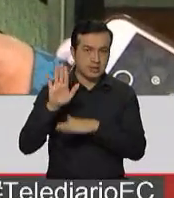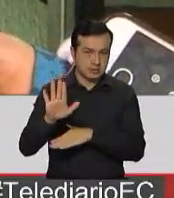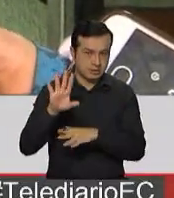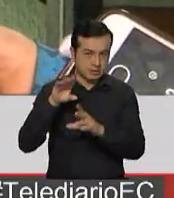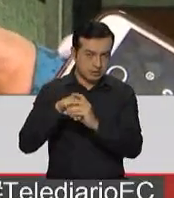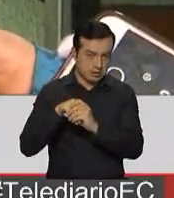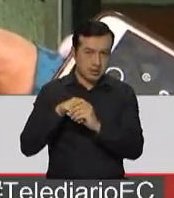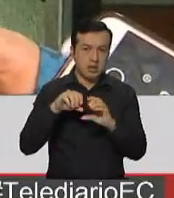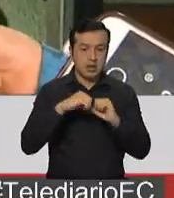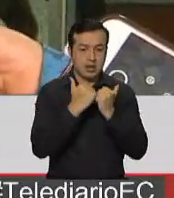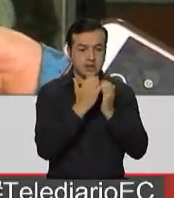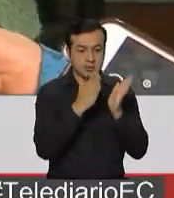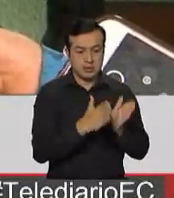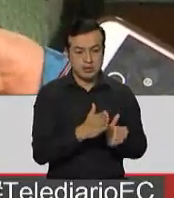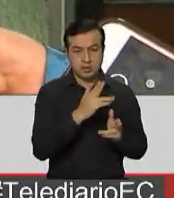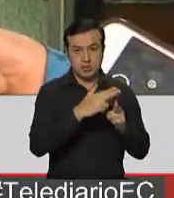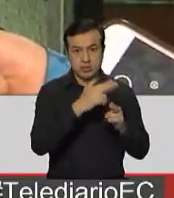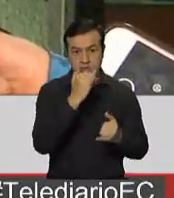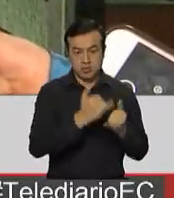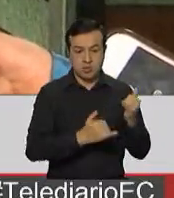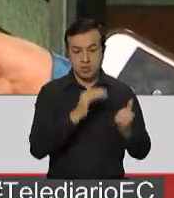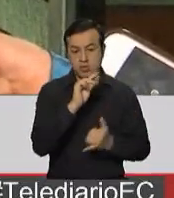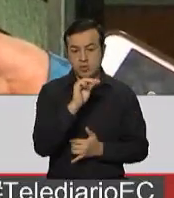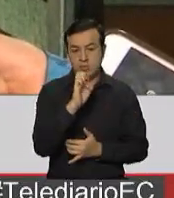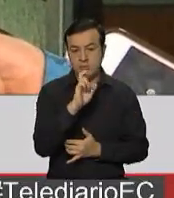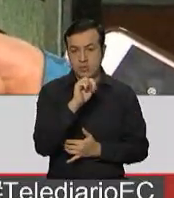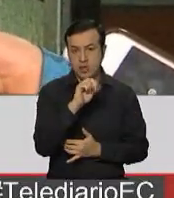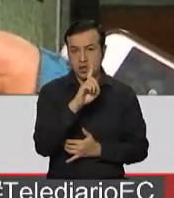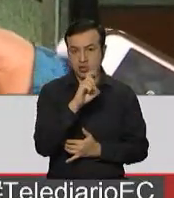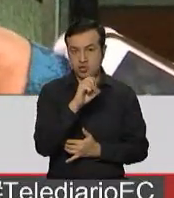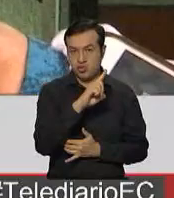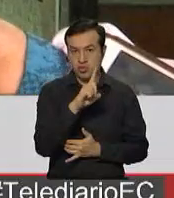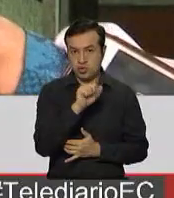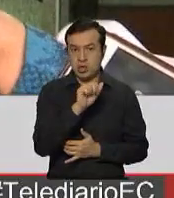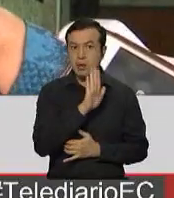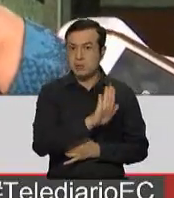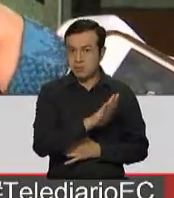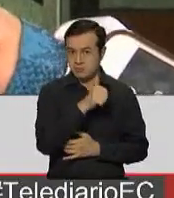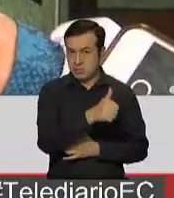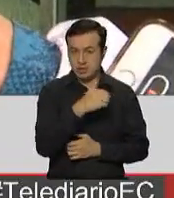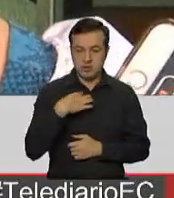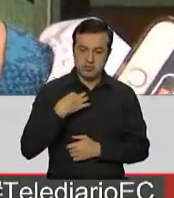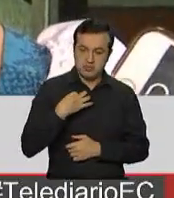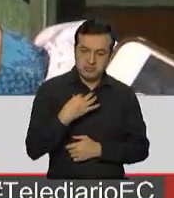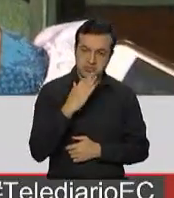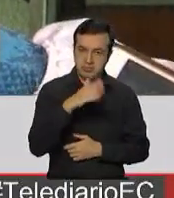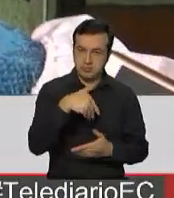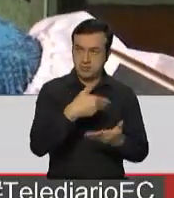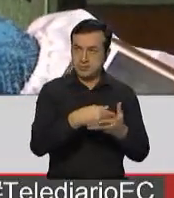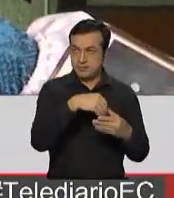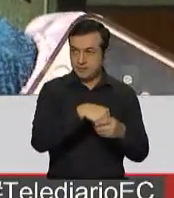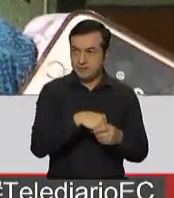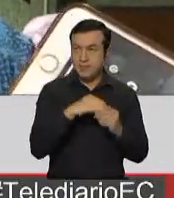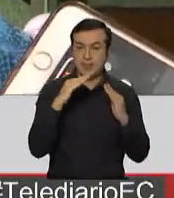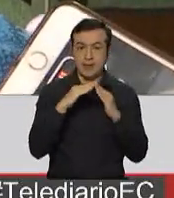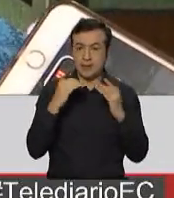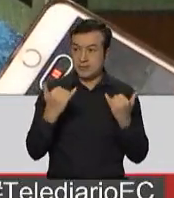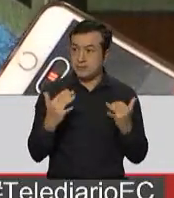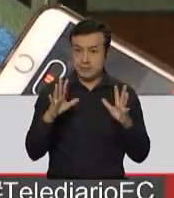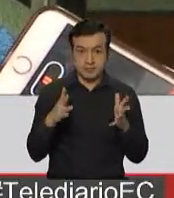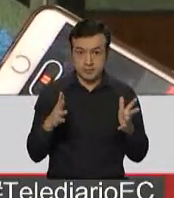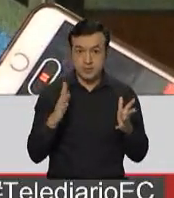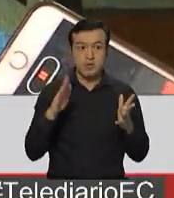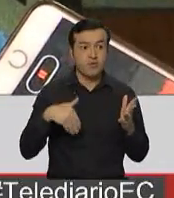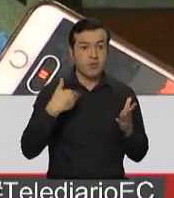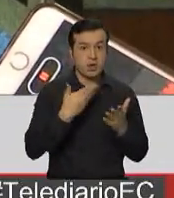el asambleísta Mendoza acudió por su voluntad, luego del allanamiento de la casa donde él en ese momento no se encontraba,